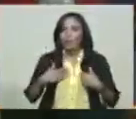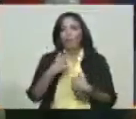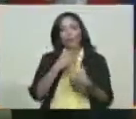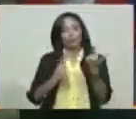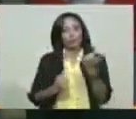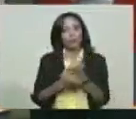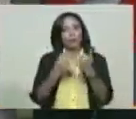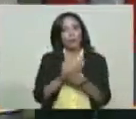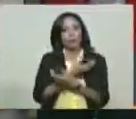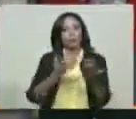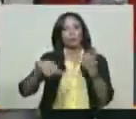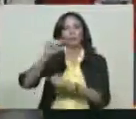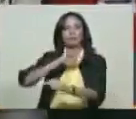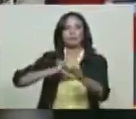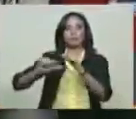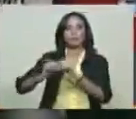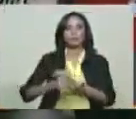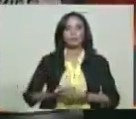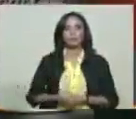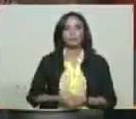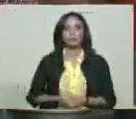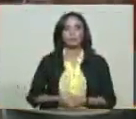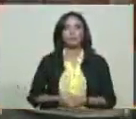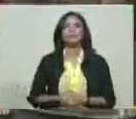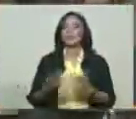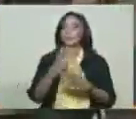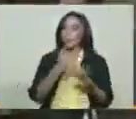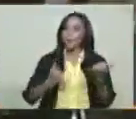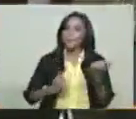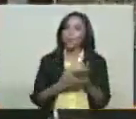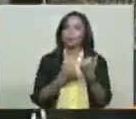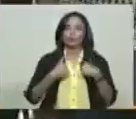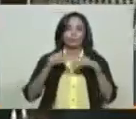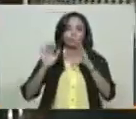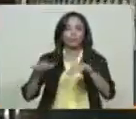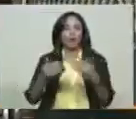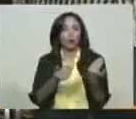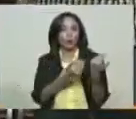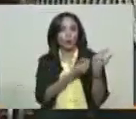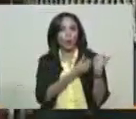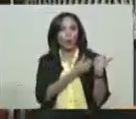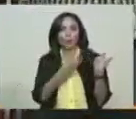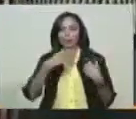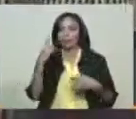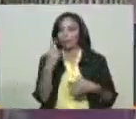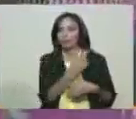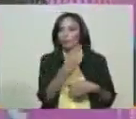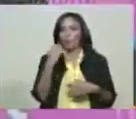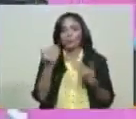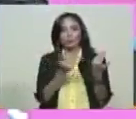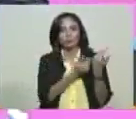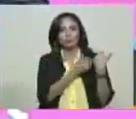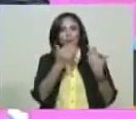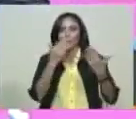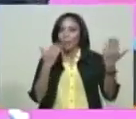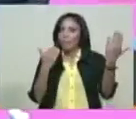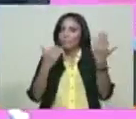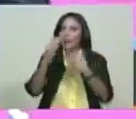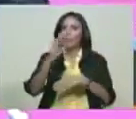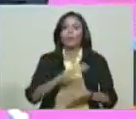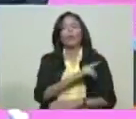futuro y solamente le digo cuenten con mi compromiso absoluto y máximo